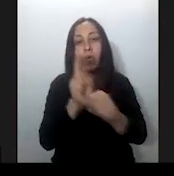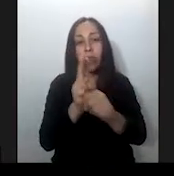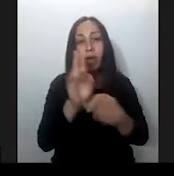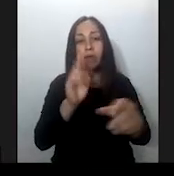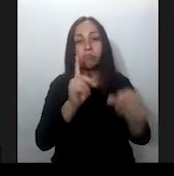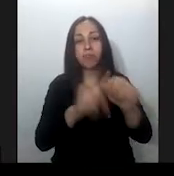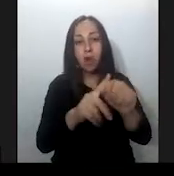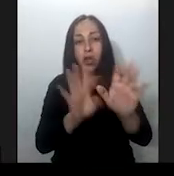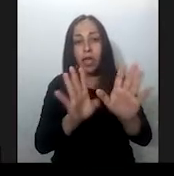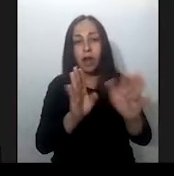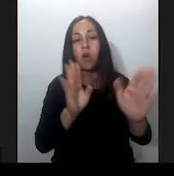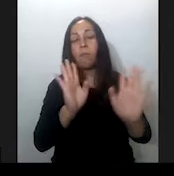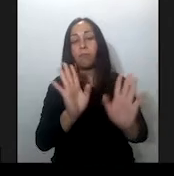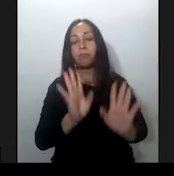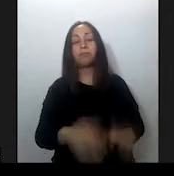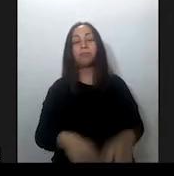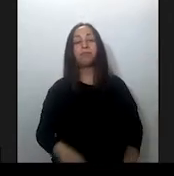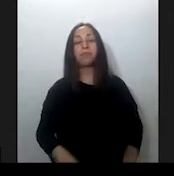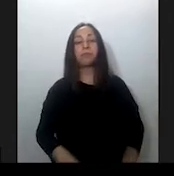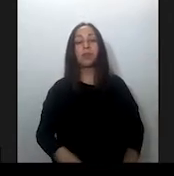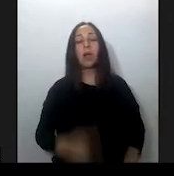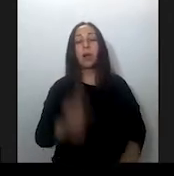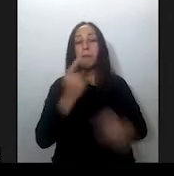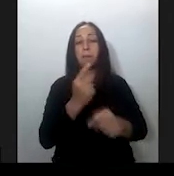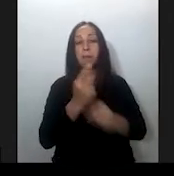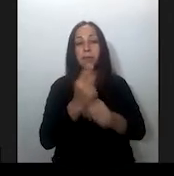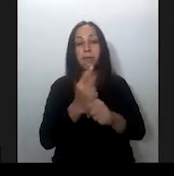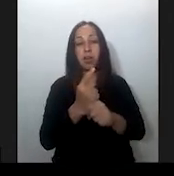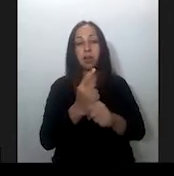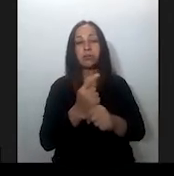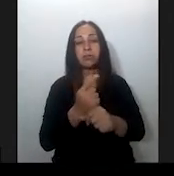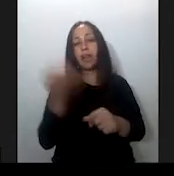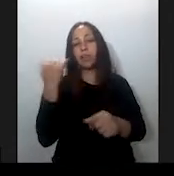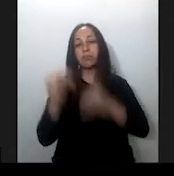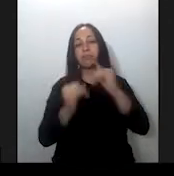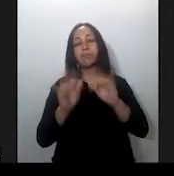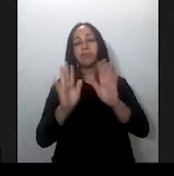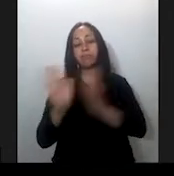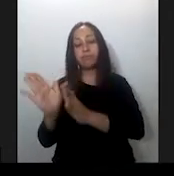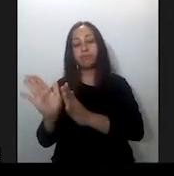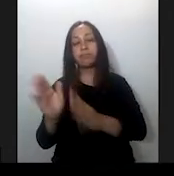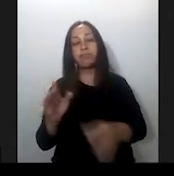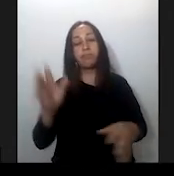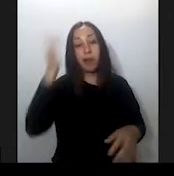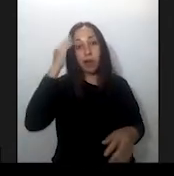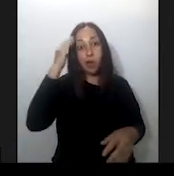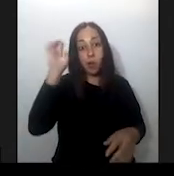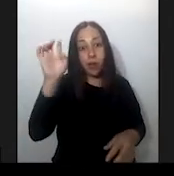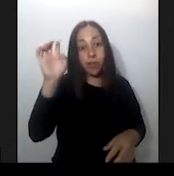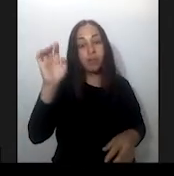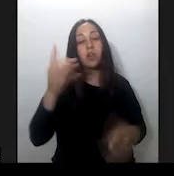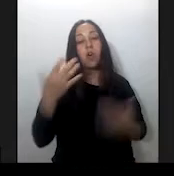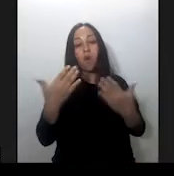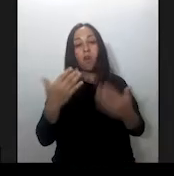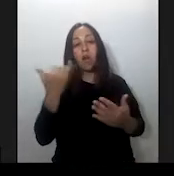proteger alguna celda. Entonces lo primero que vamos a hacer, ya habiendo comentado eso, también recuerden que obviamente hay un montón